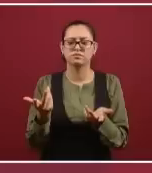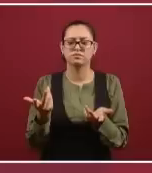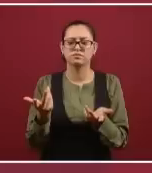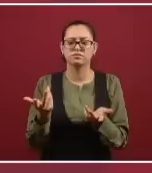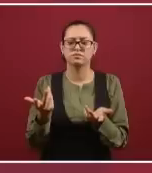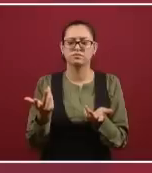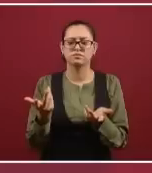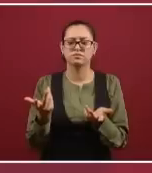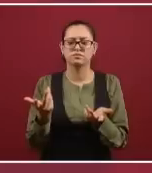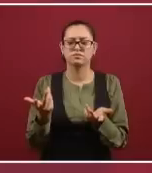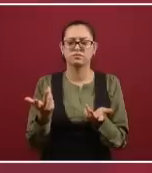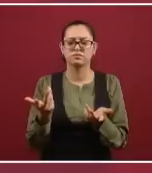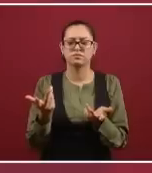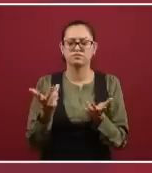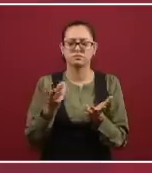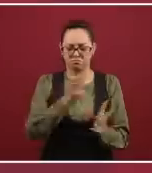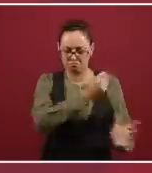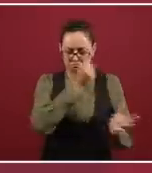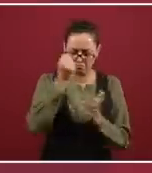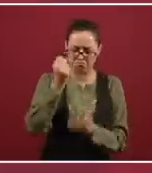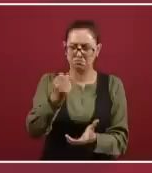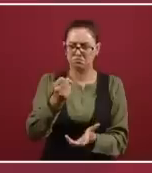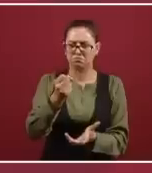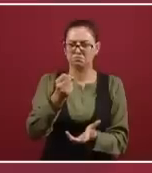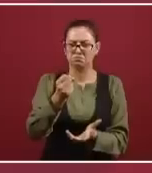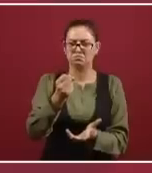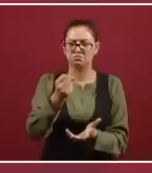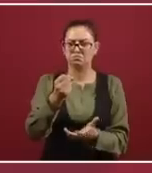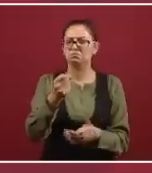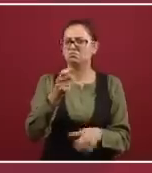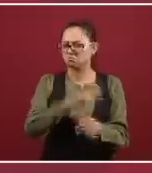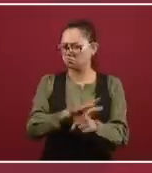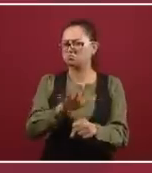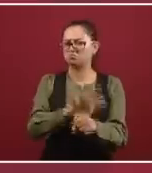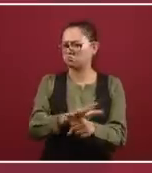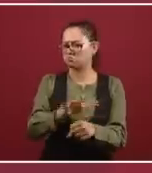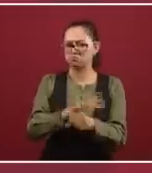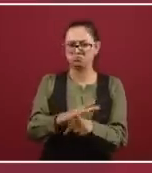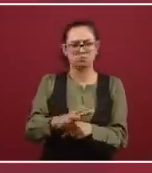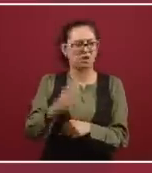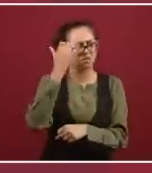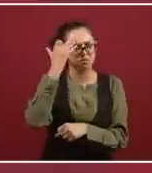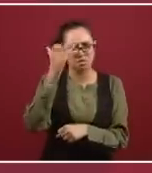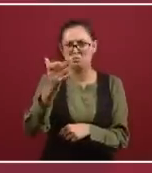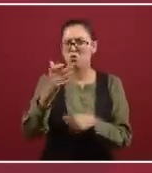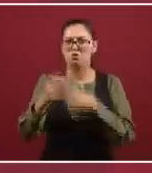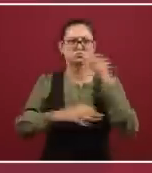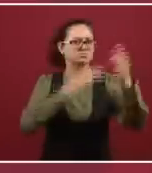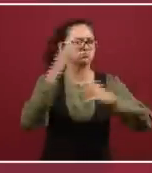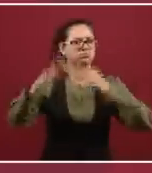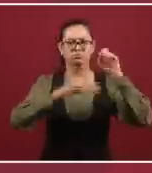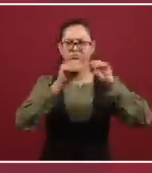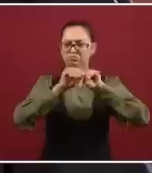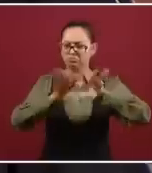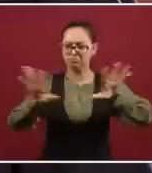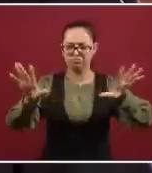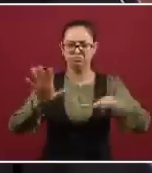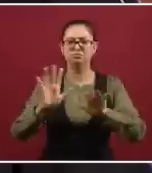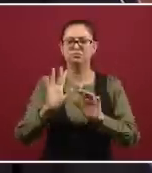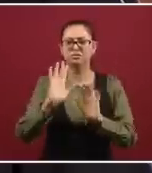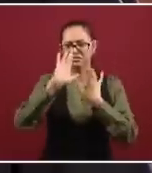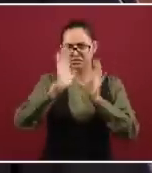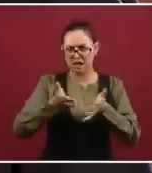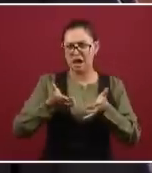va a contarse con tiempos y espacios en los medios. Ya se